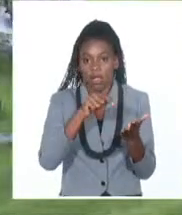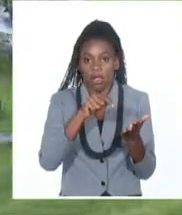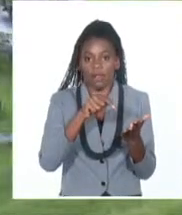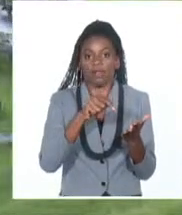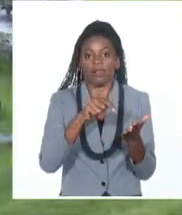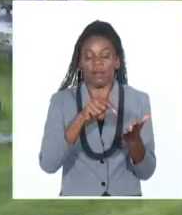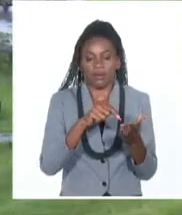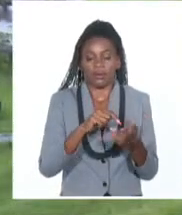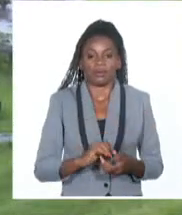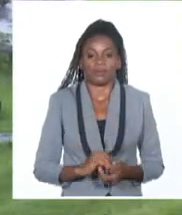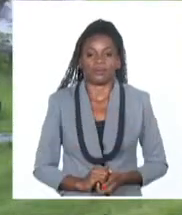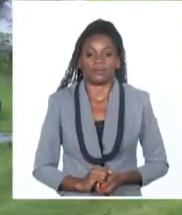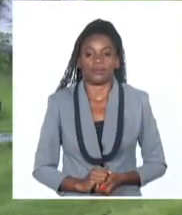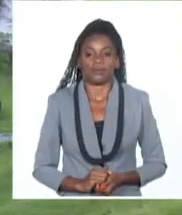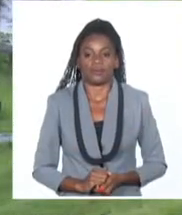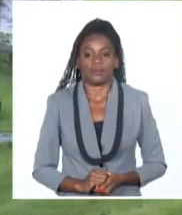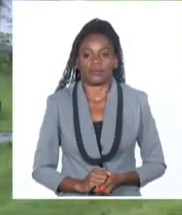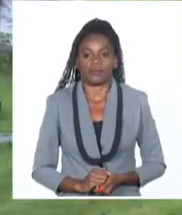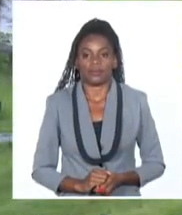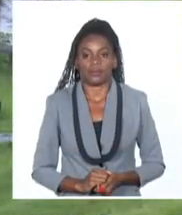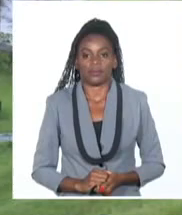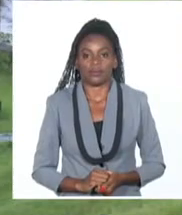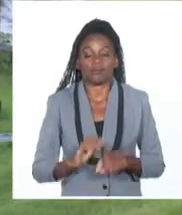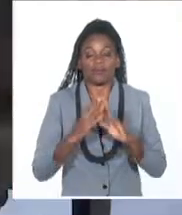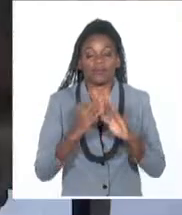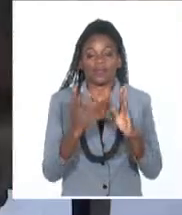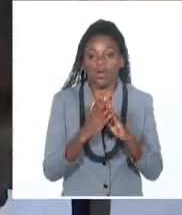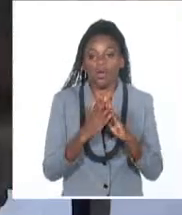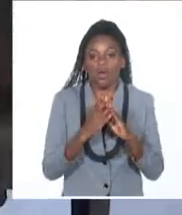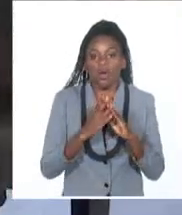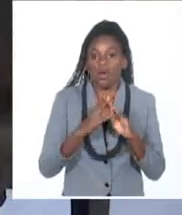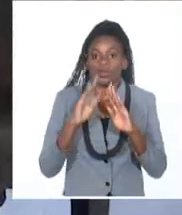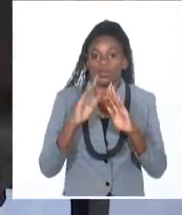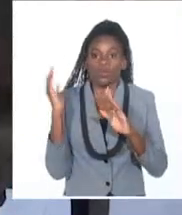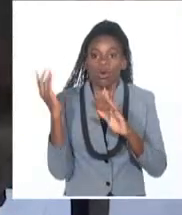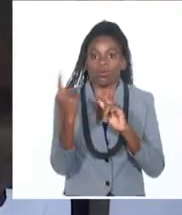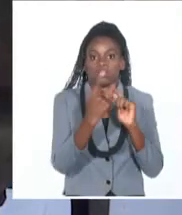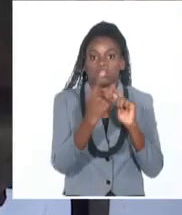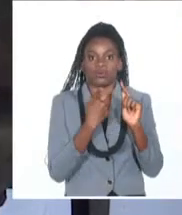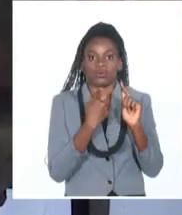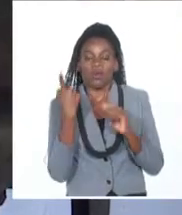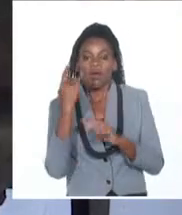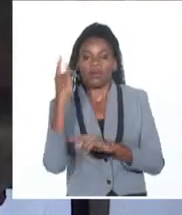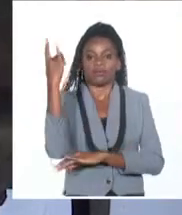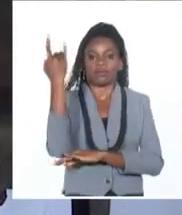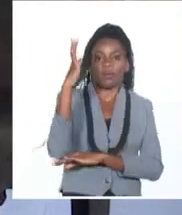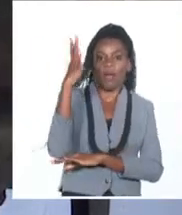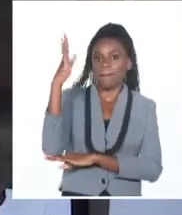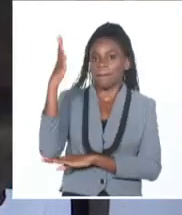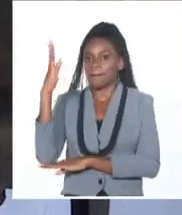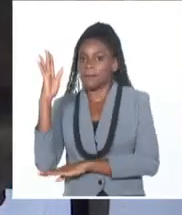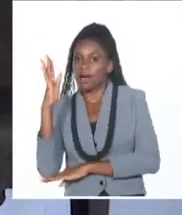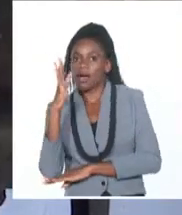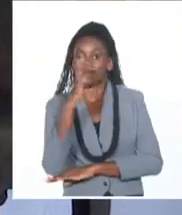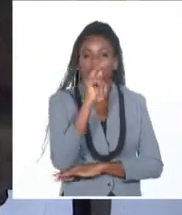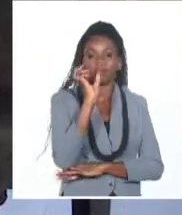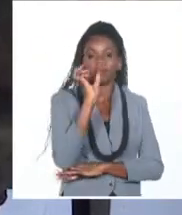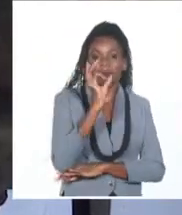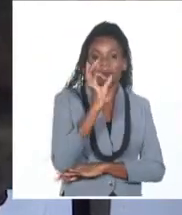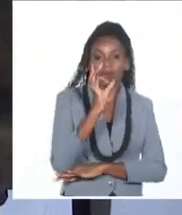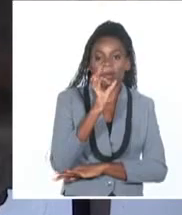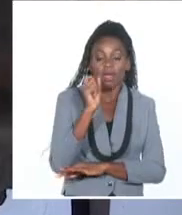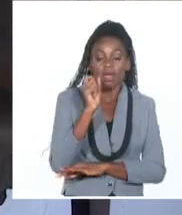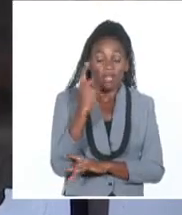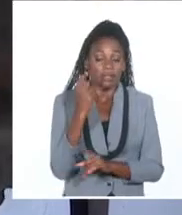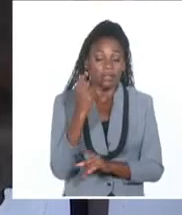la Terraza. Estoy rodeado de árboles, de muy buenas personas y de las cosas que uno inició, que